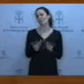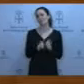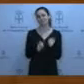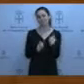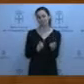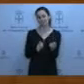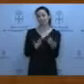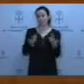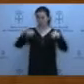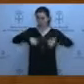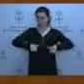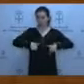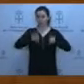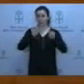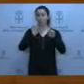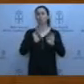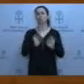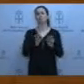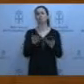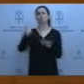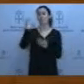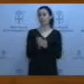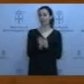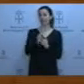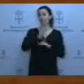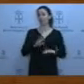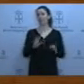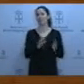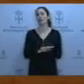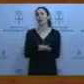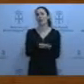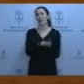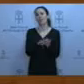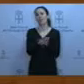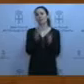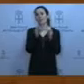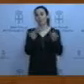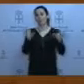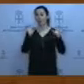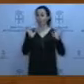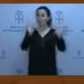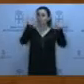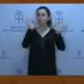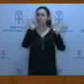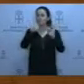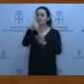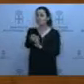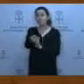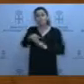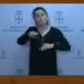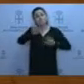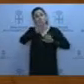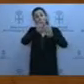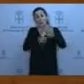Y hoy ha derivado en una conversación de esta naturaleza. La siguiente vez ya veremos.